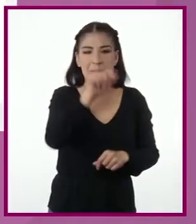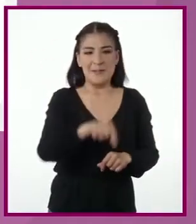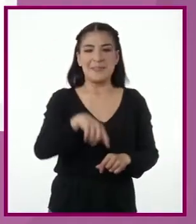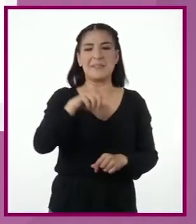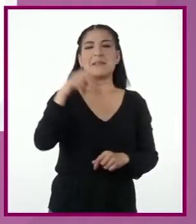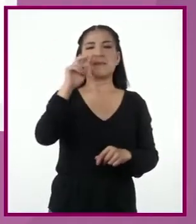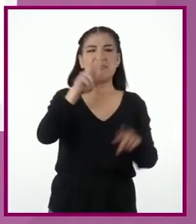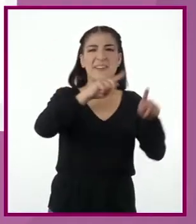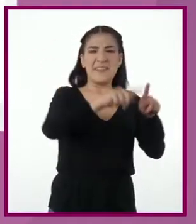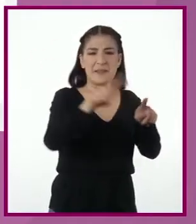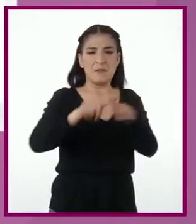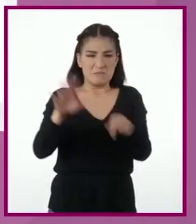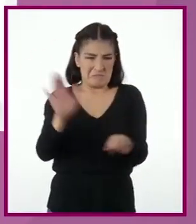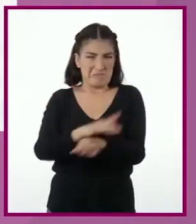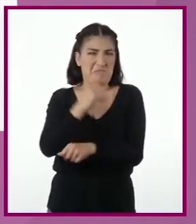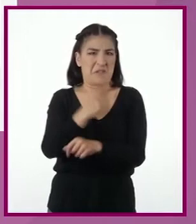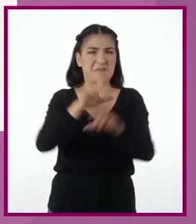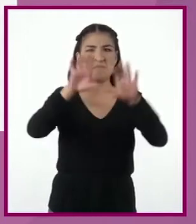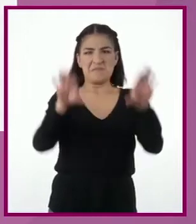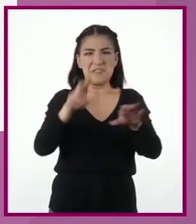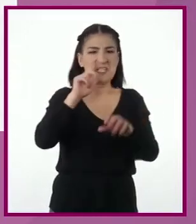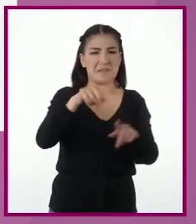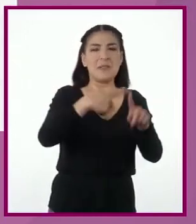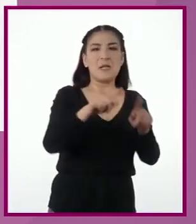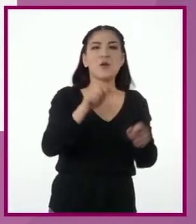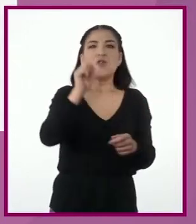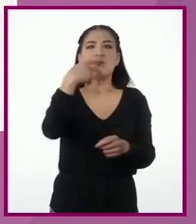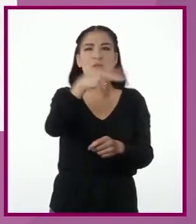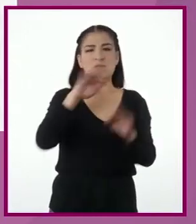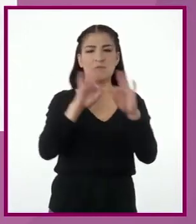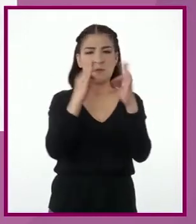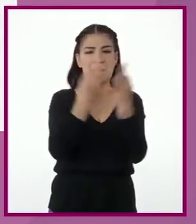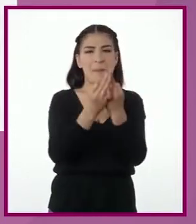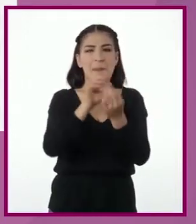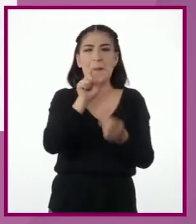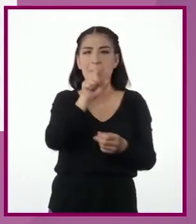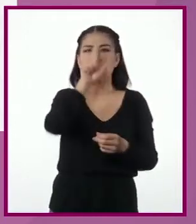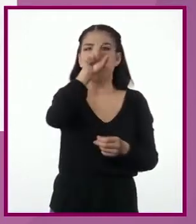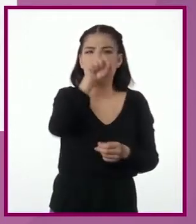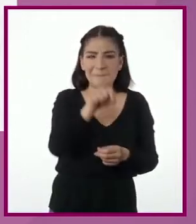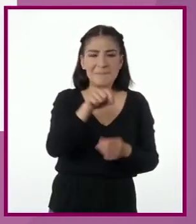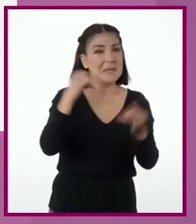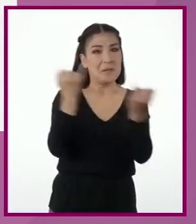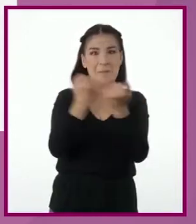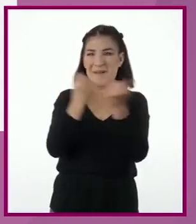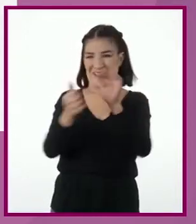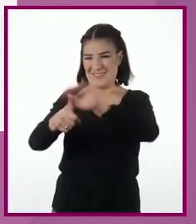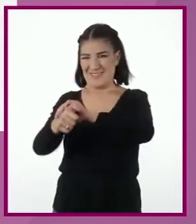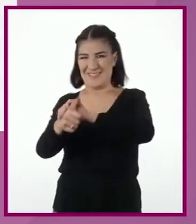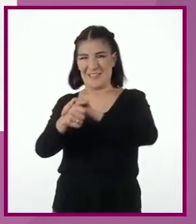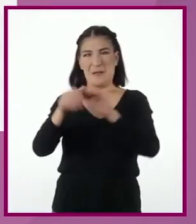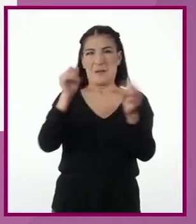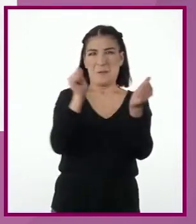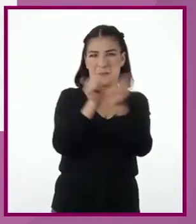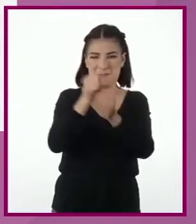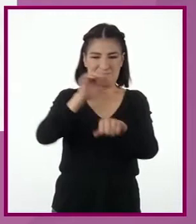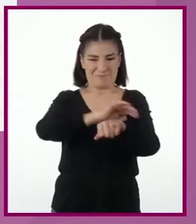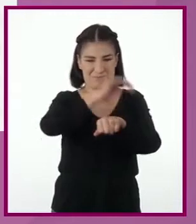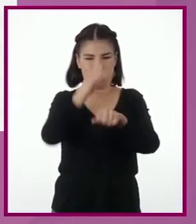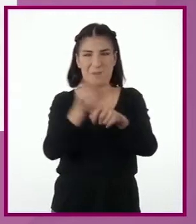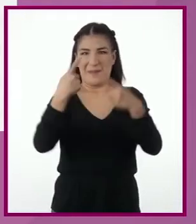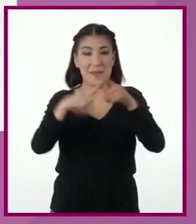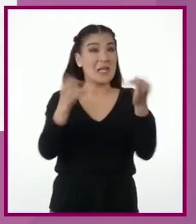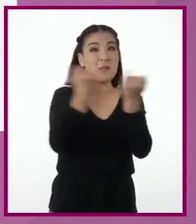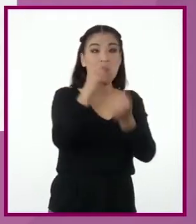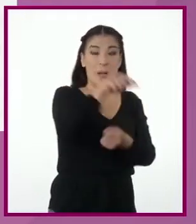pinzones. ¿Por qué? Por sus formas de pico, ya que al igual que las tortugas, estas aves variaban en forma según el